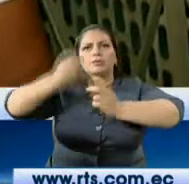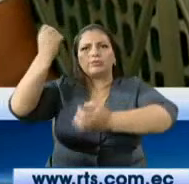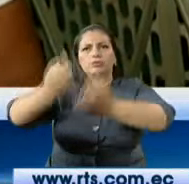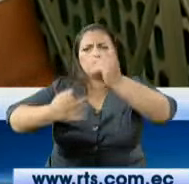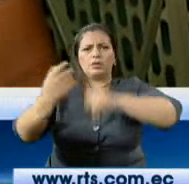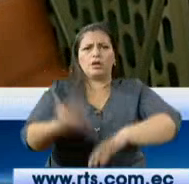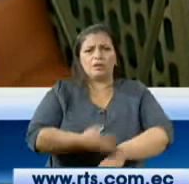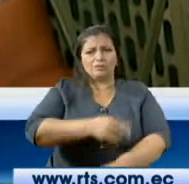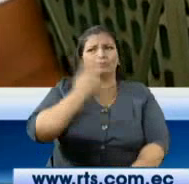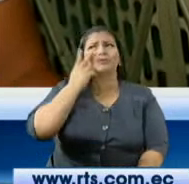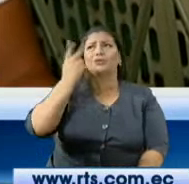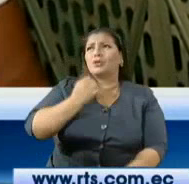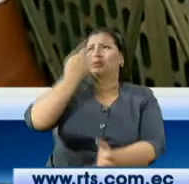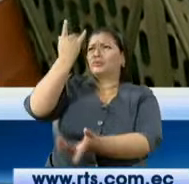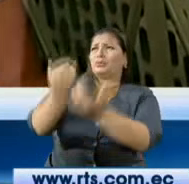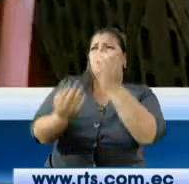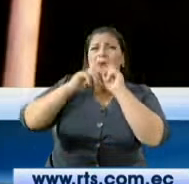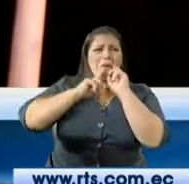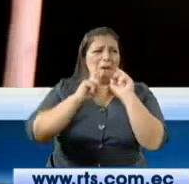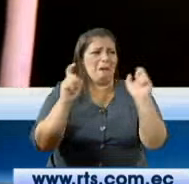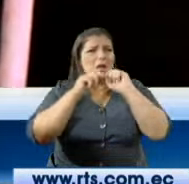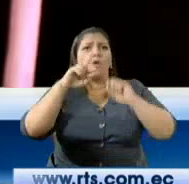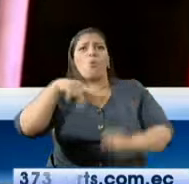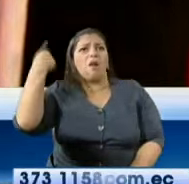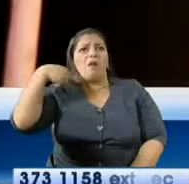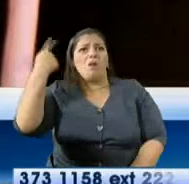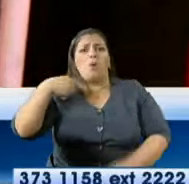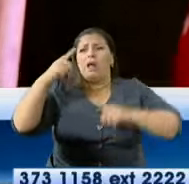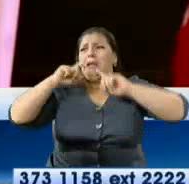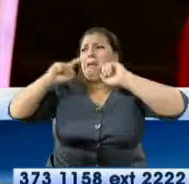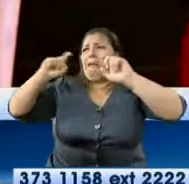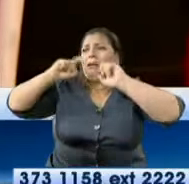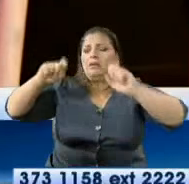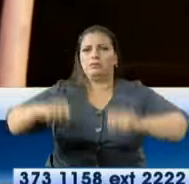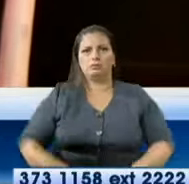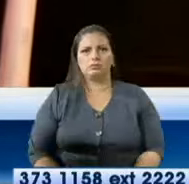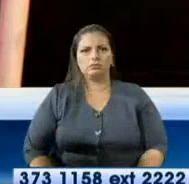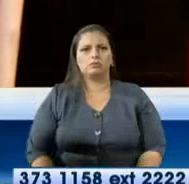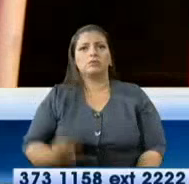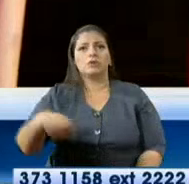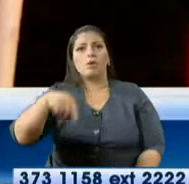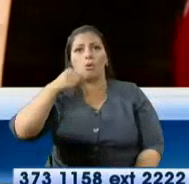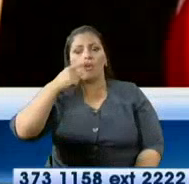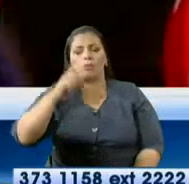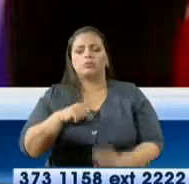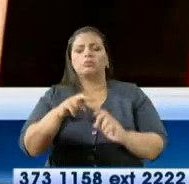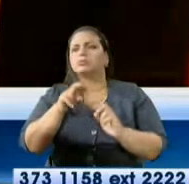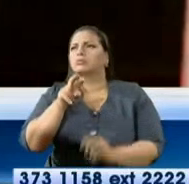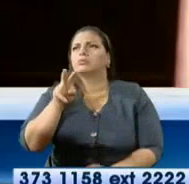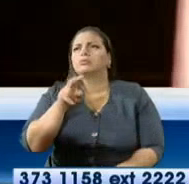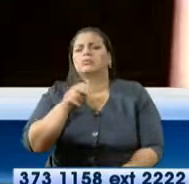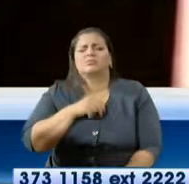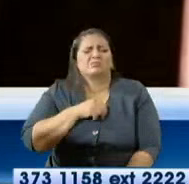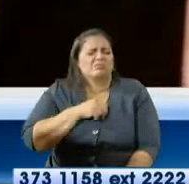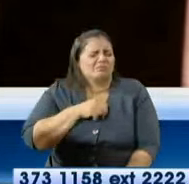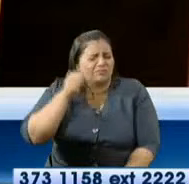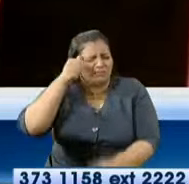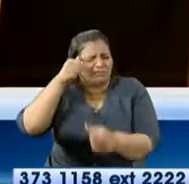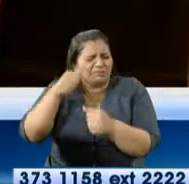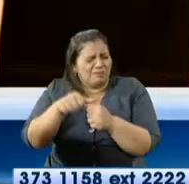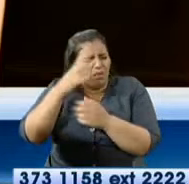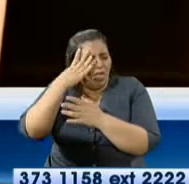las llamas, por eso grité como loca yo. Después tuve una mala, digamos, una imagen que no puedo olvidar.